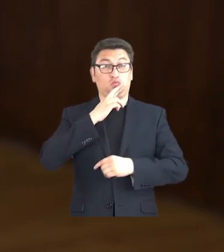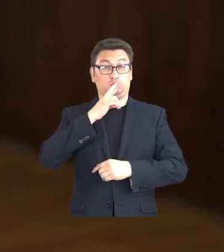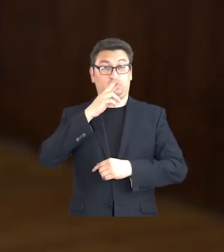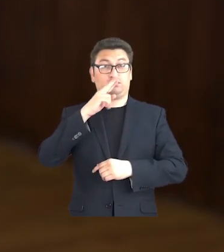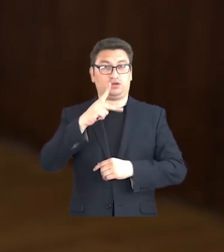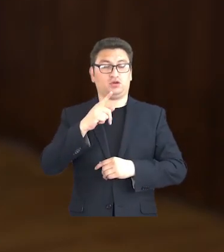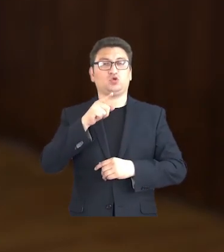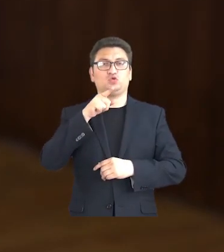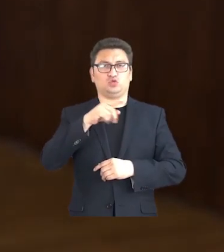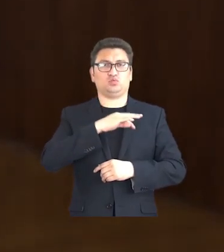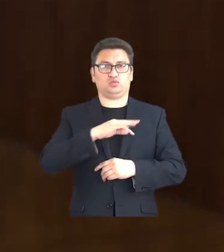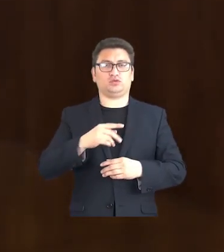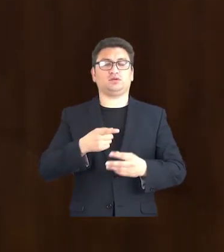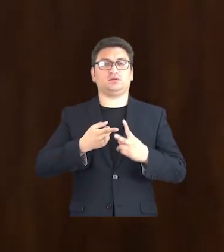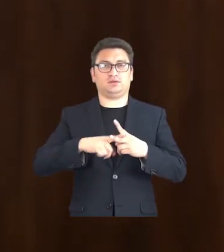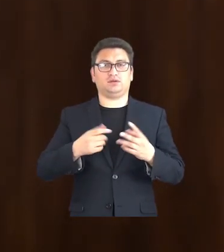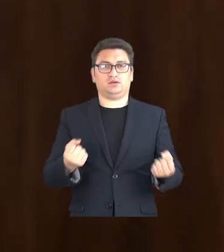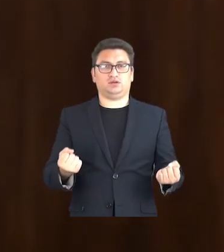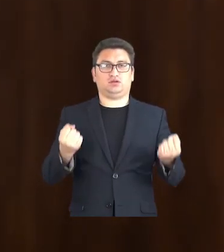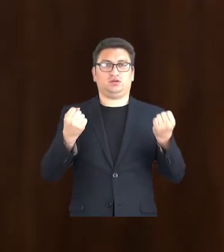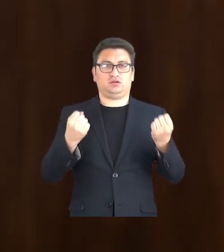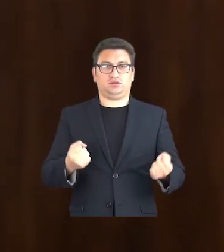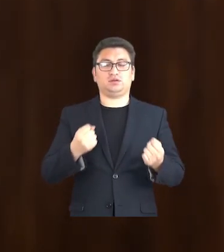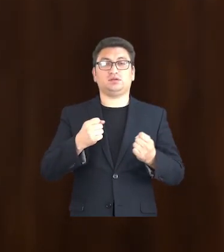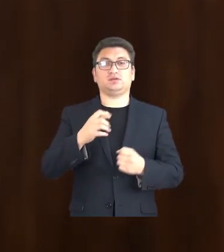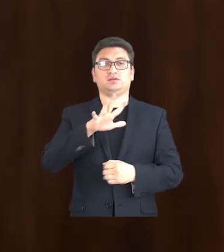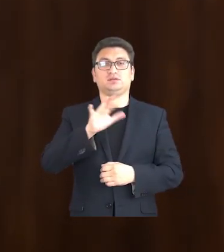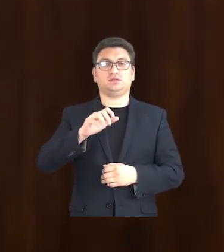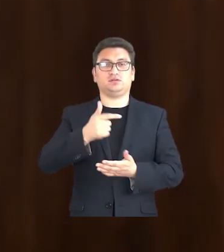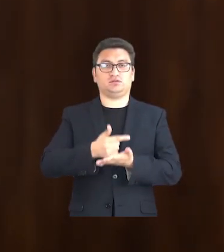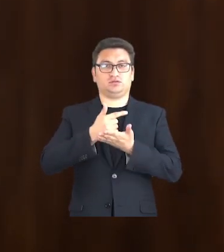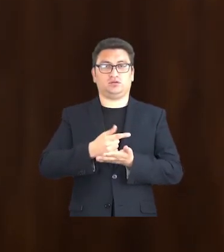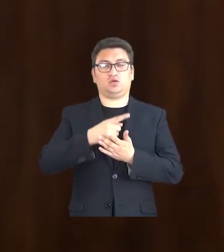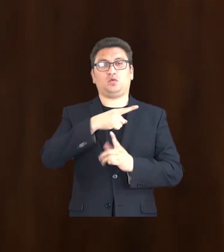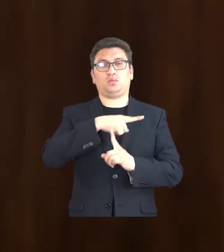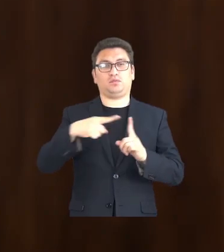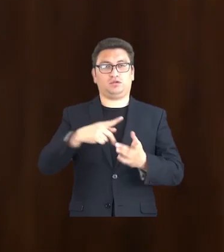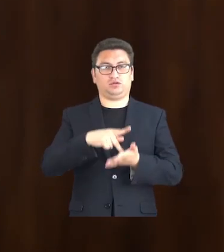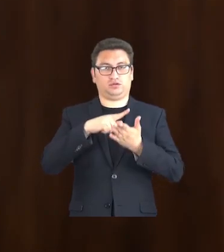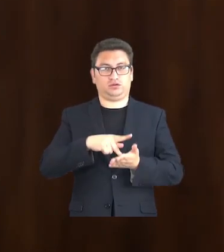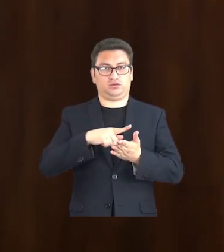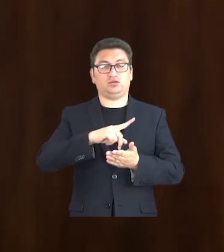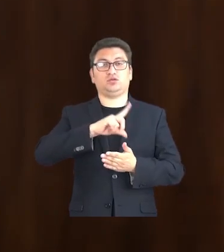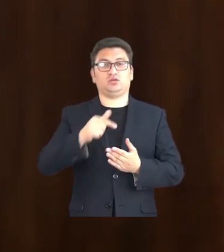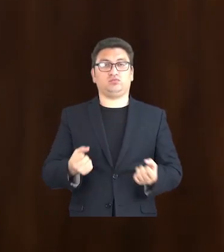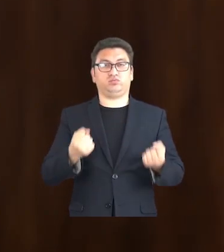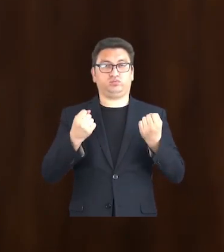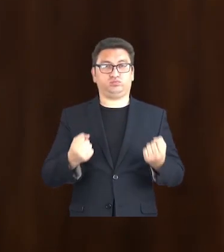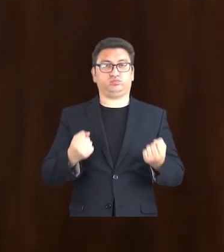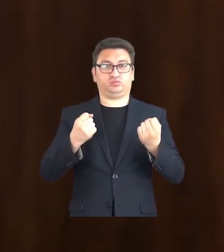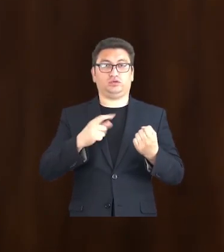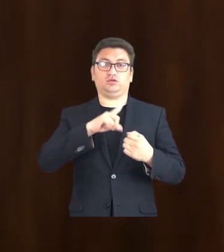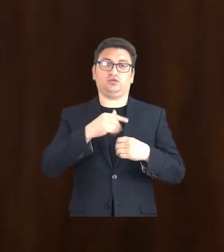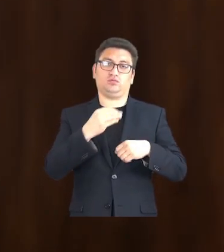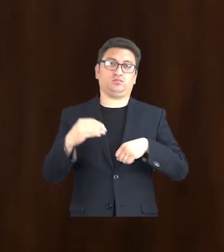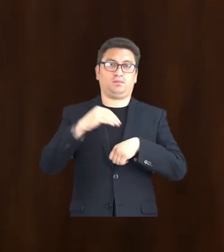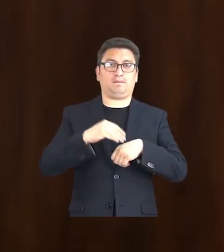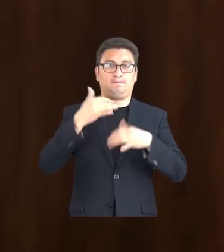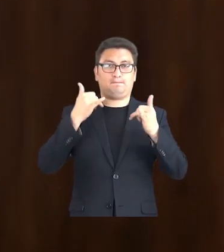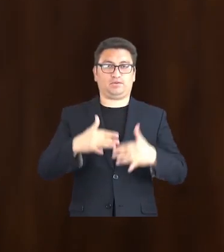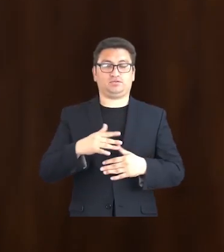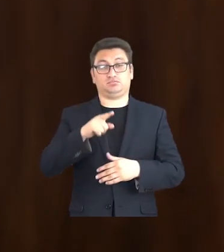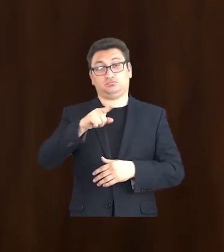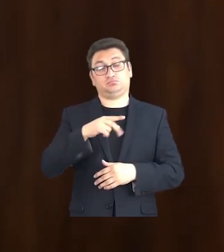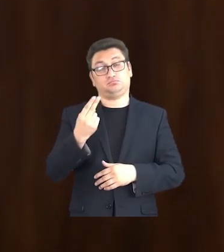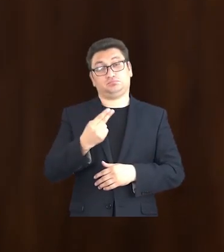Para progresar en este ejercicio, inicia con 500 gramos o medio kilo. Concluye las repeticiones y puedes aumentar el peso que